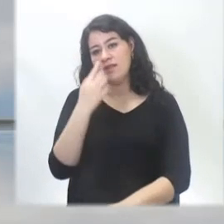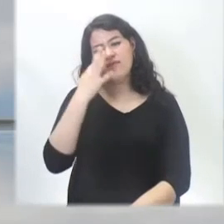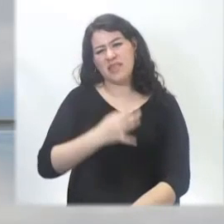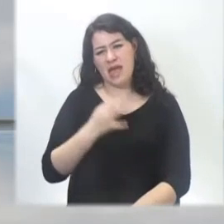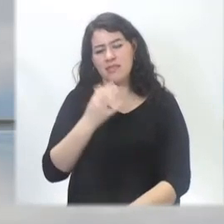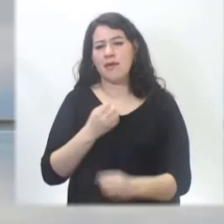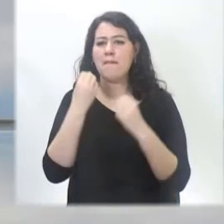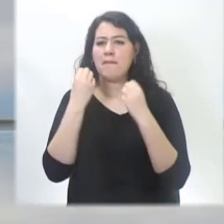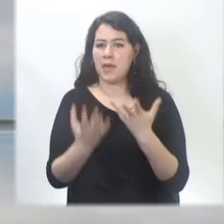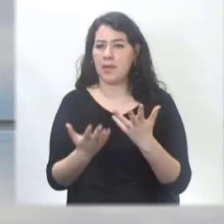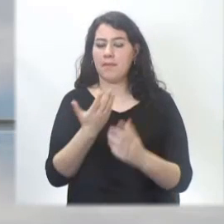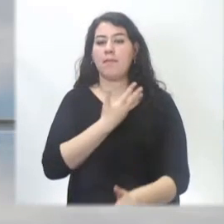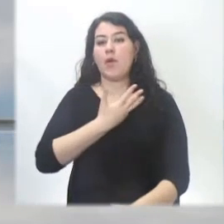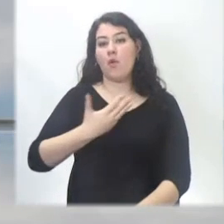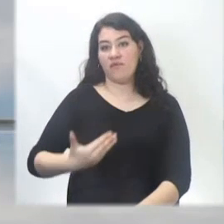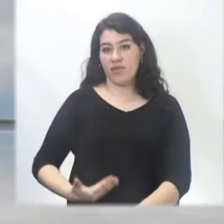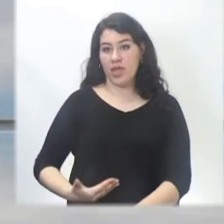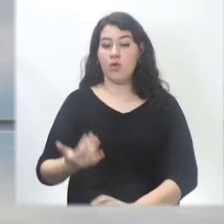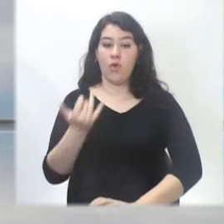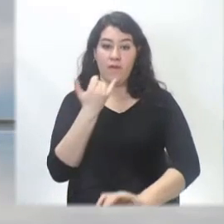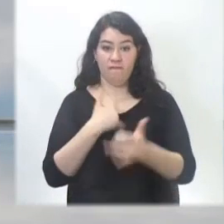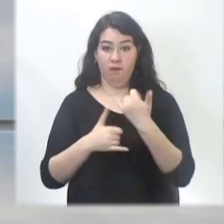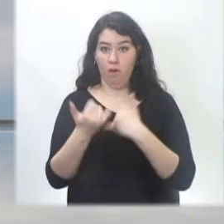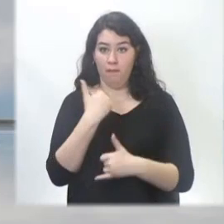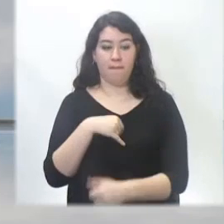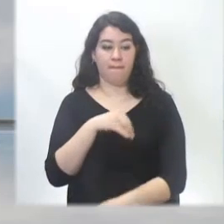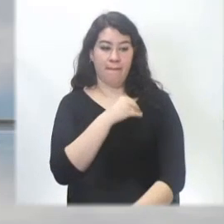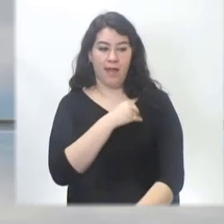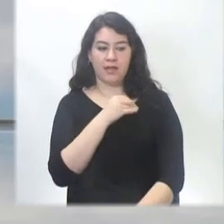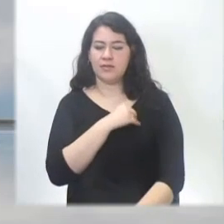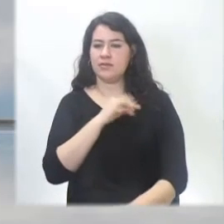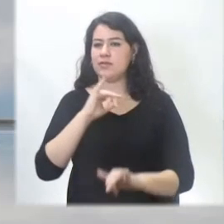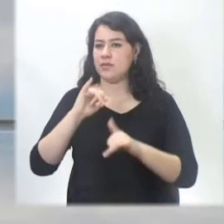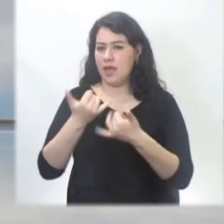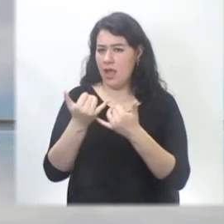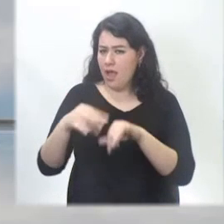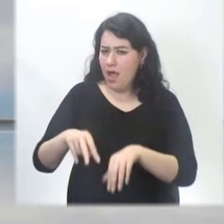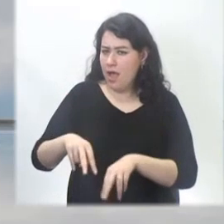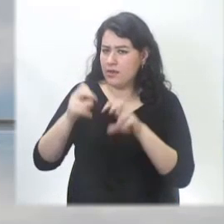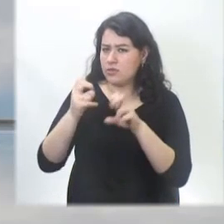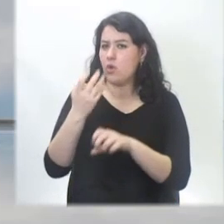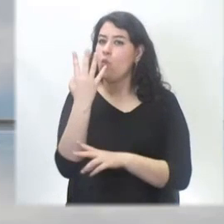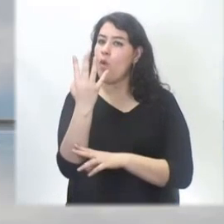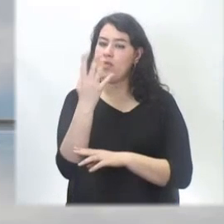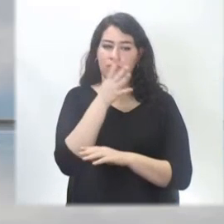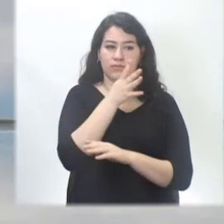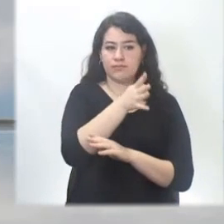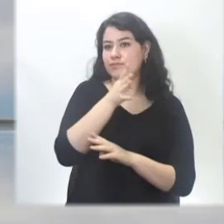Porque el gobierno nos informa que analizó cuatro ofertas,